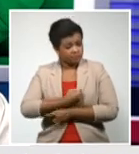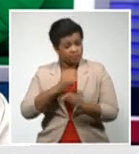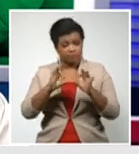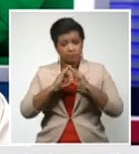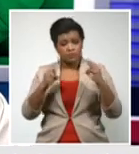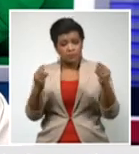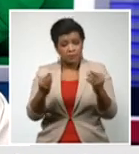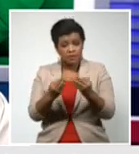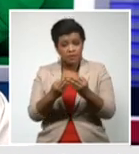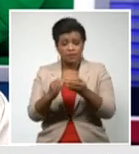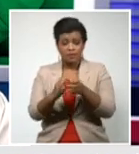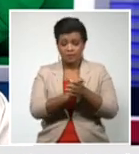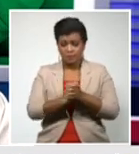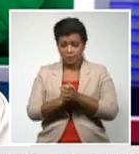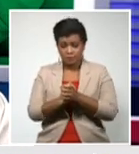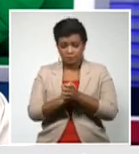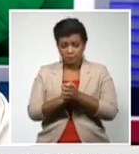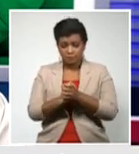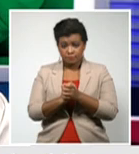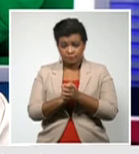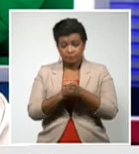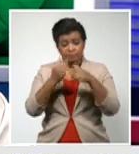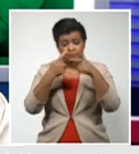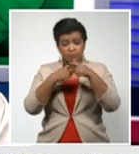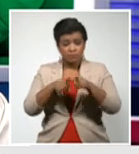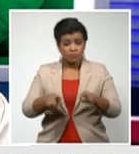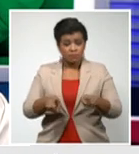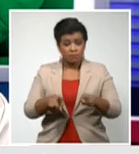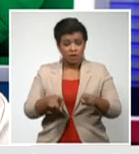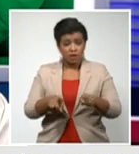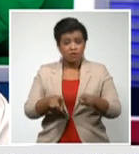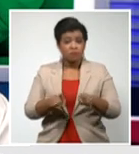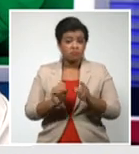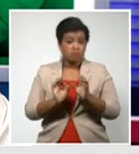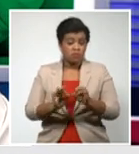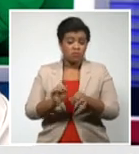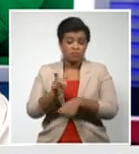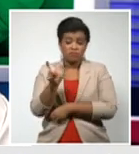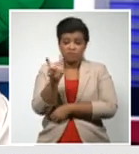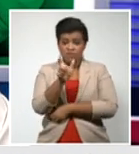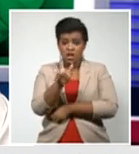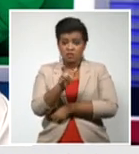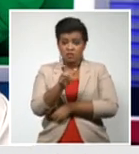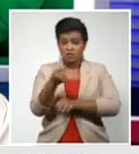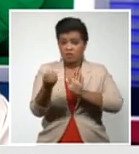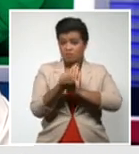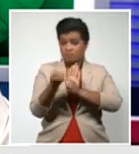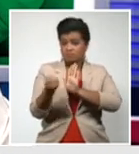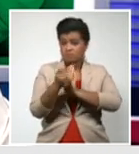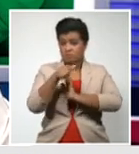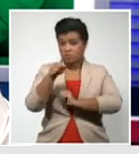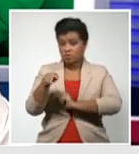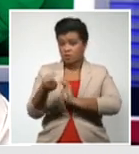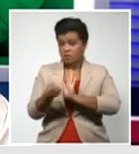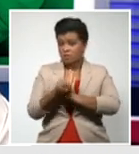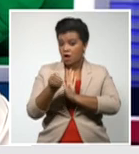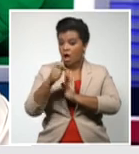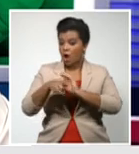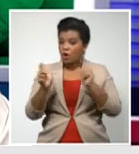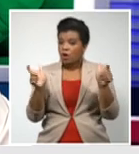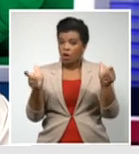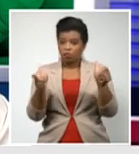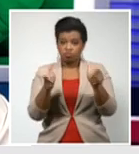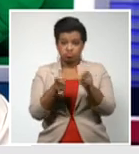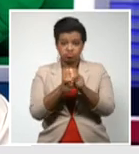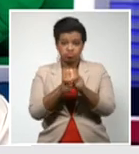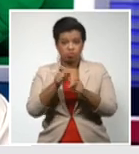y amistades, pero bueno, el indicador del número de casos confirmados, una disminución en el día